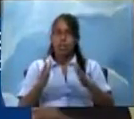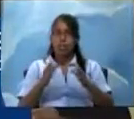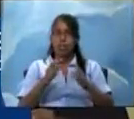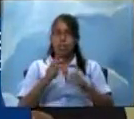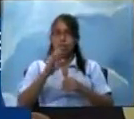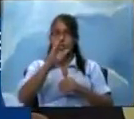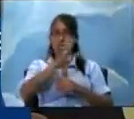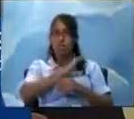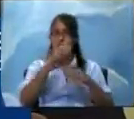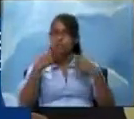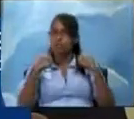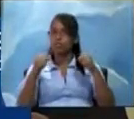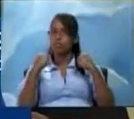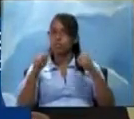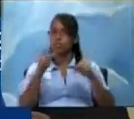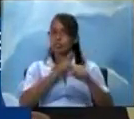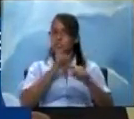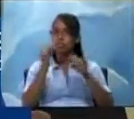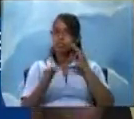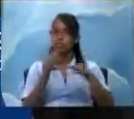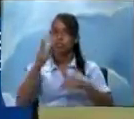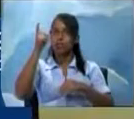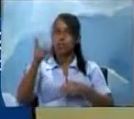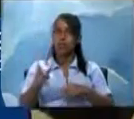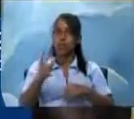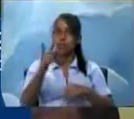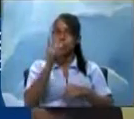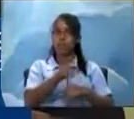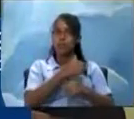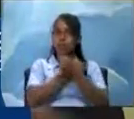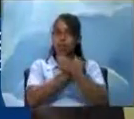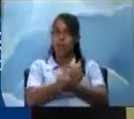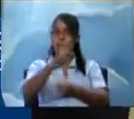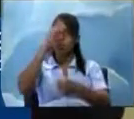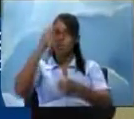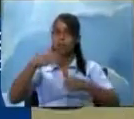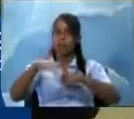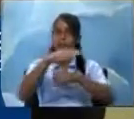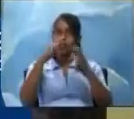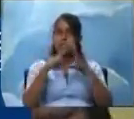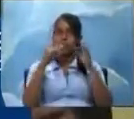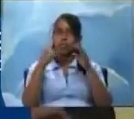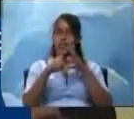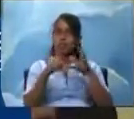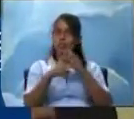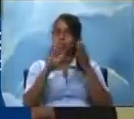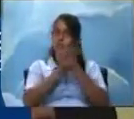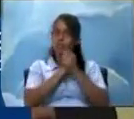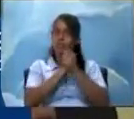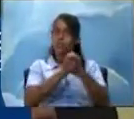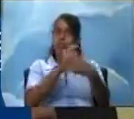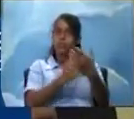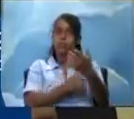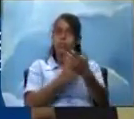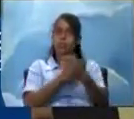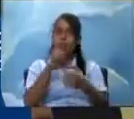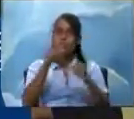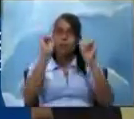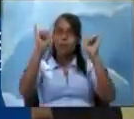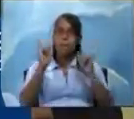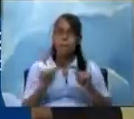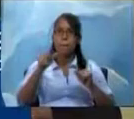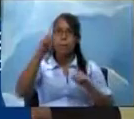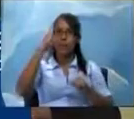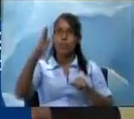haya practicado la justicia, usted sea una persona que ame a Dios sobre todas las cosas y a su prójimo como a sí mismo,